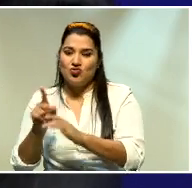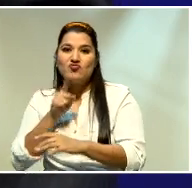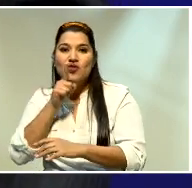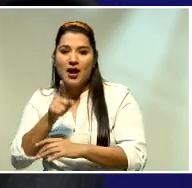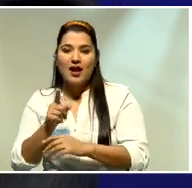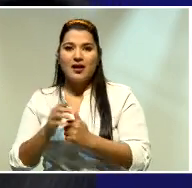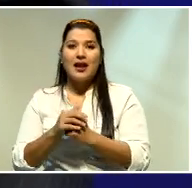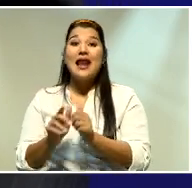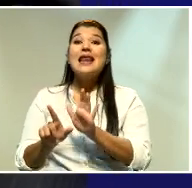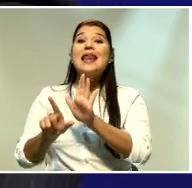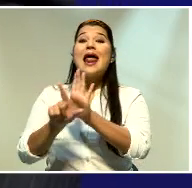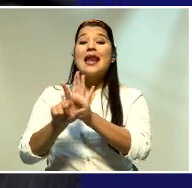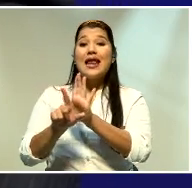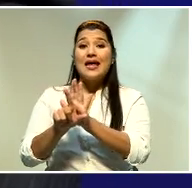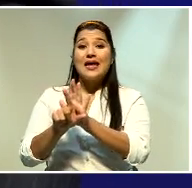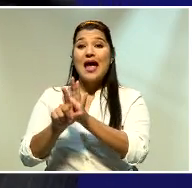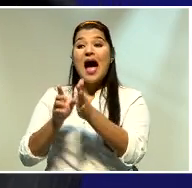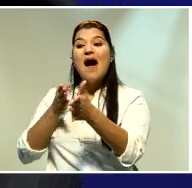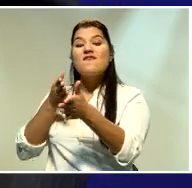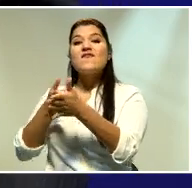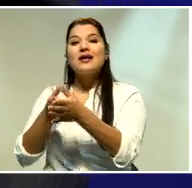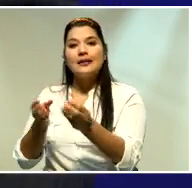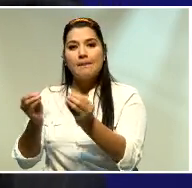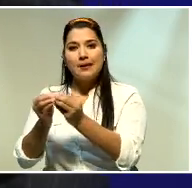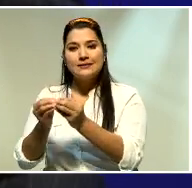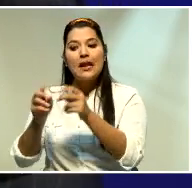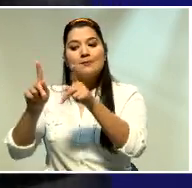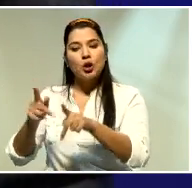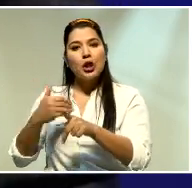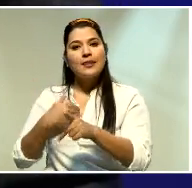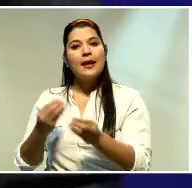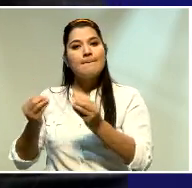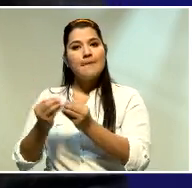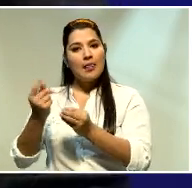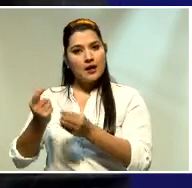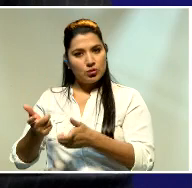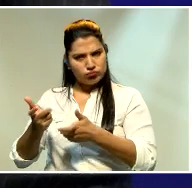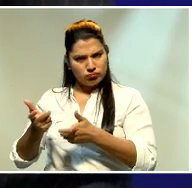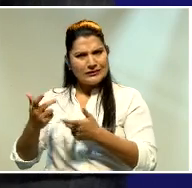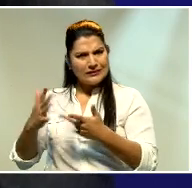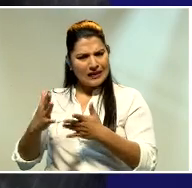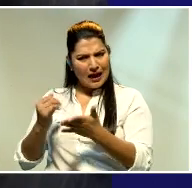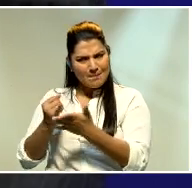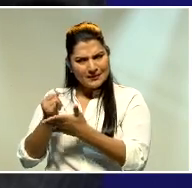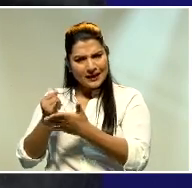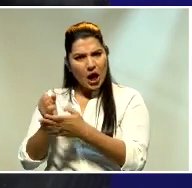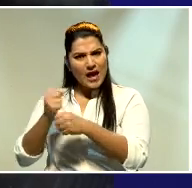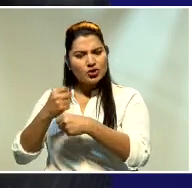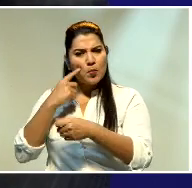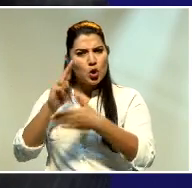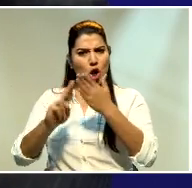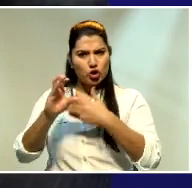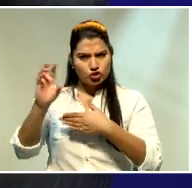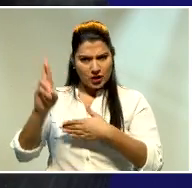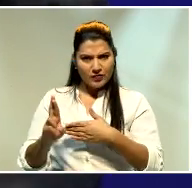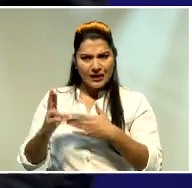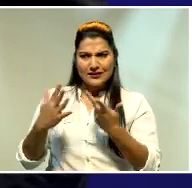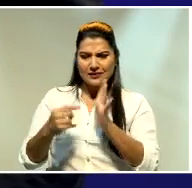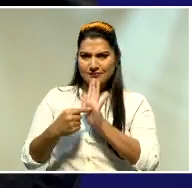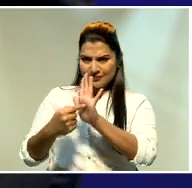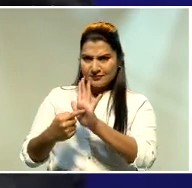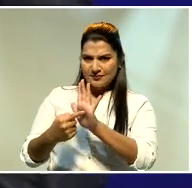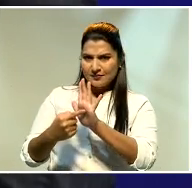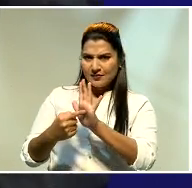a quien más ingreso tiene. Y eso fue así, y eso lo demostró el mismo estudio de la Universidad de Costa Rica. Toca más, es